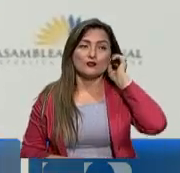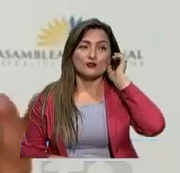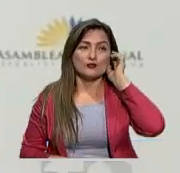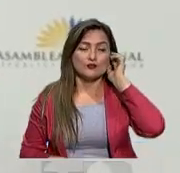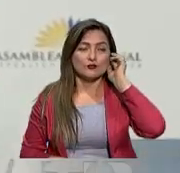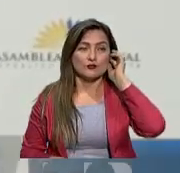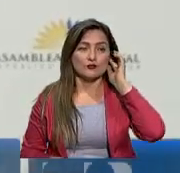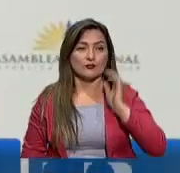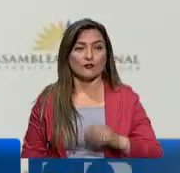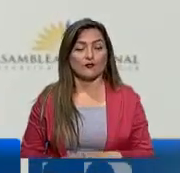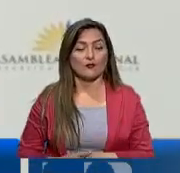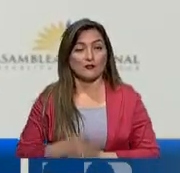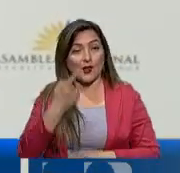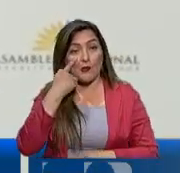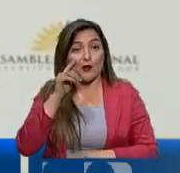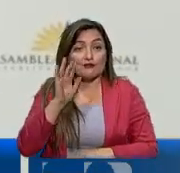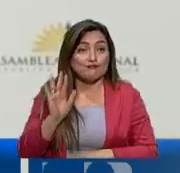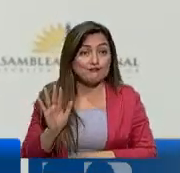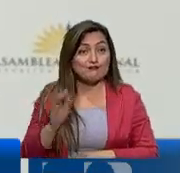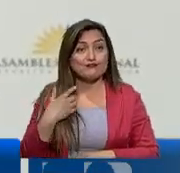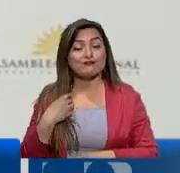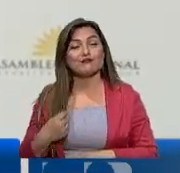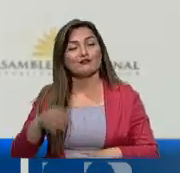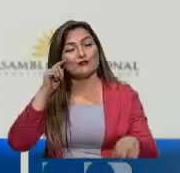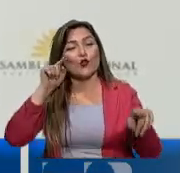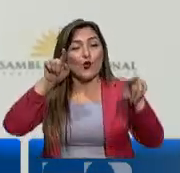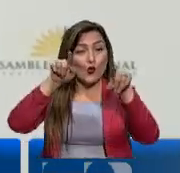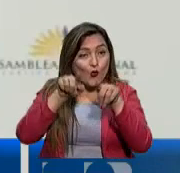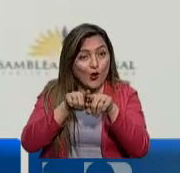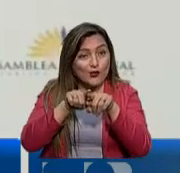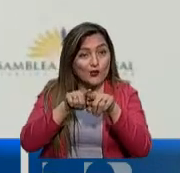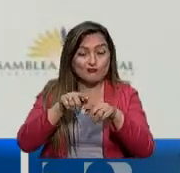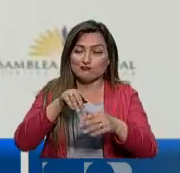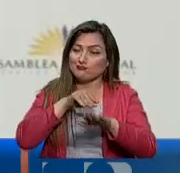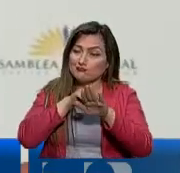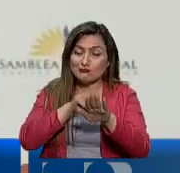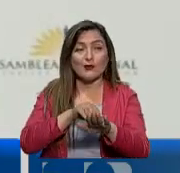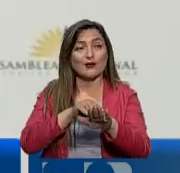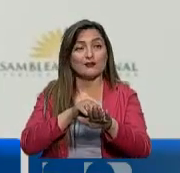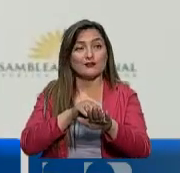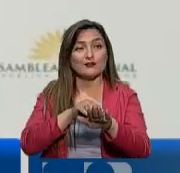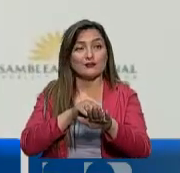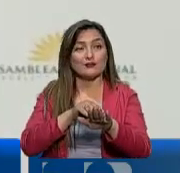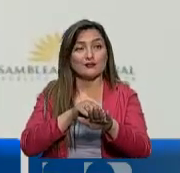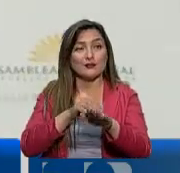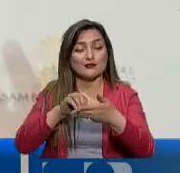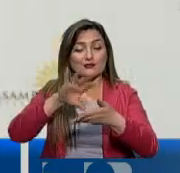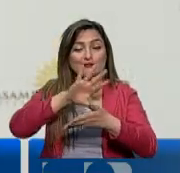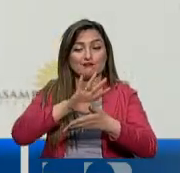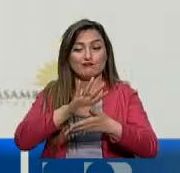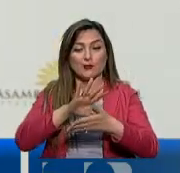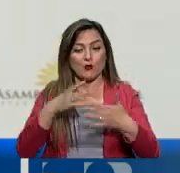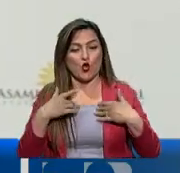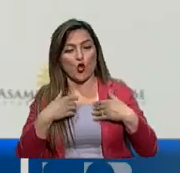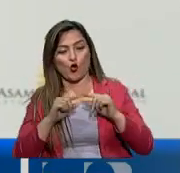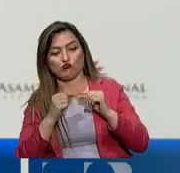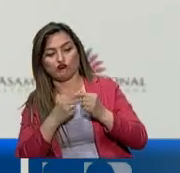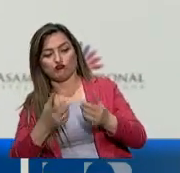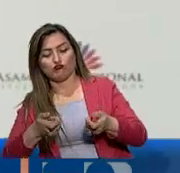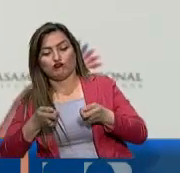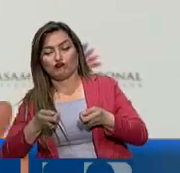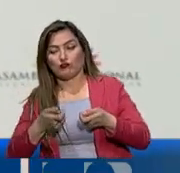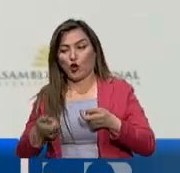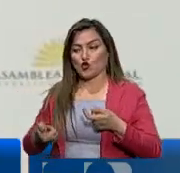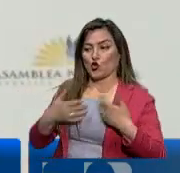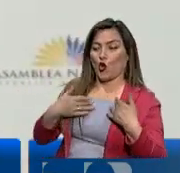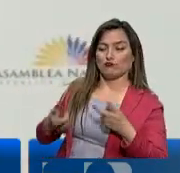se reedita o se ratifica ese pacto, ese acuerdo para el reparto de la Asamblea Nacional. Hay una legítima aspiración